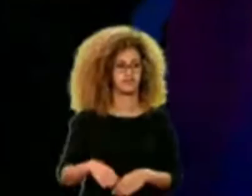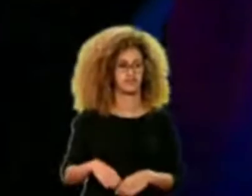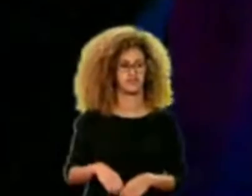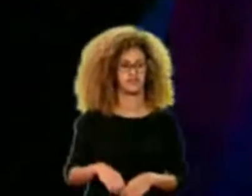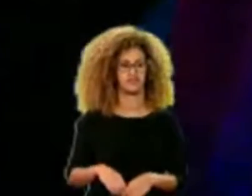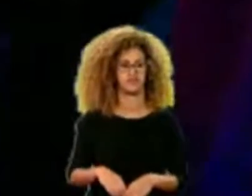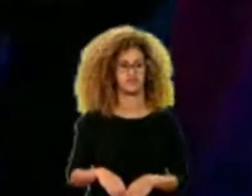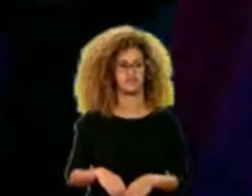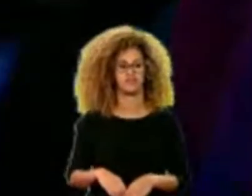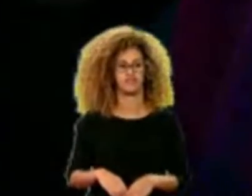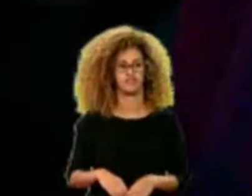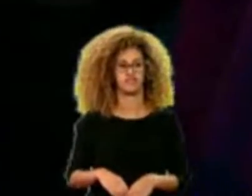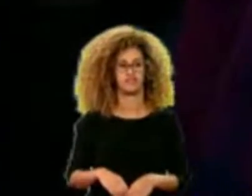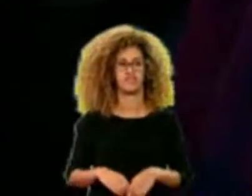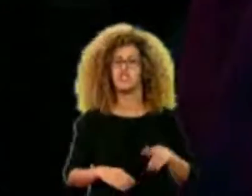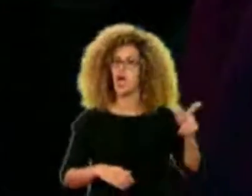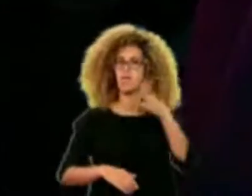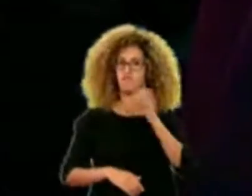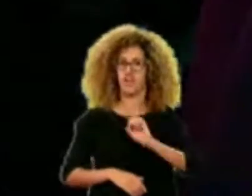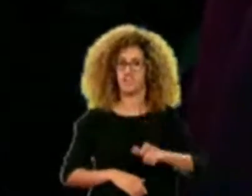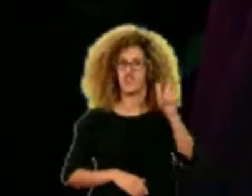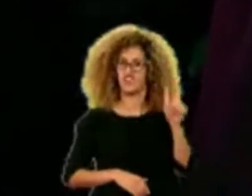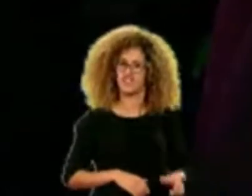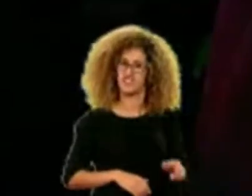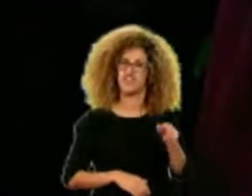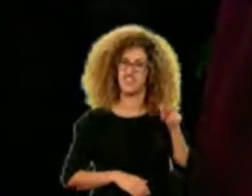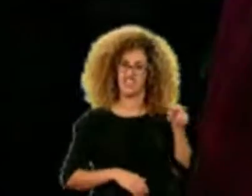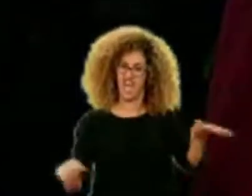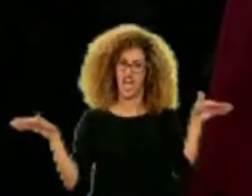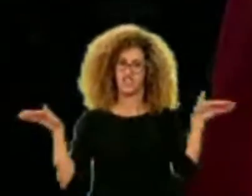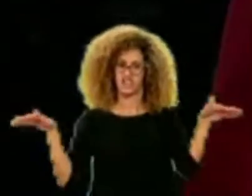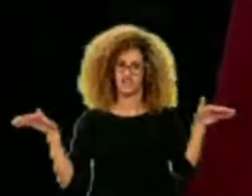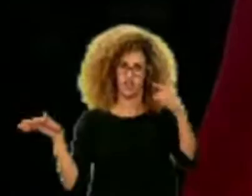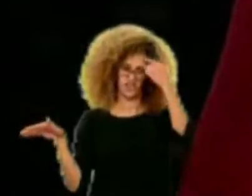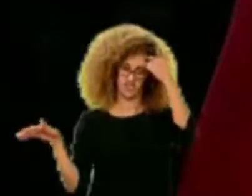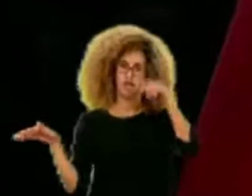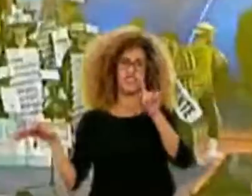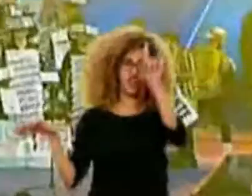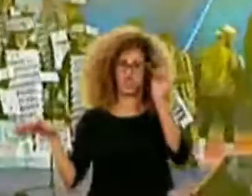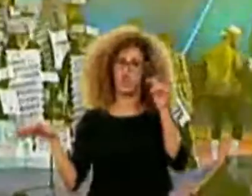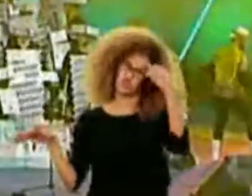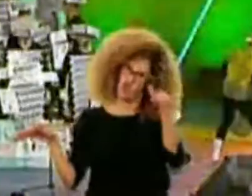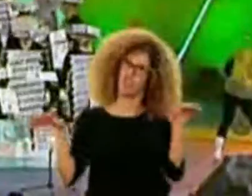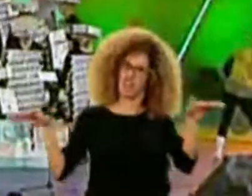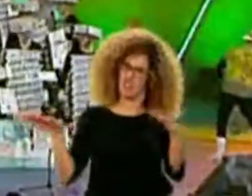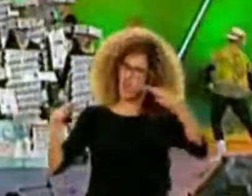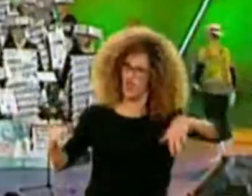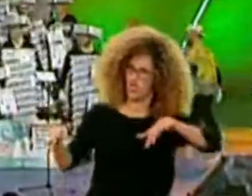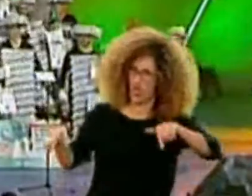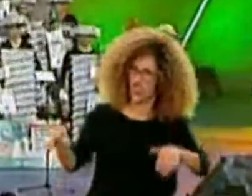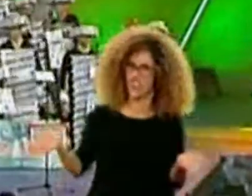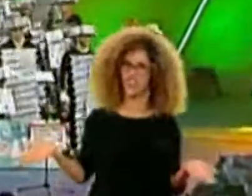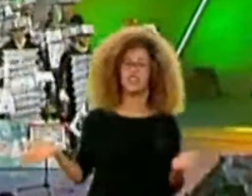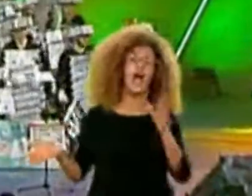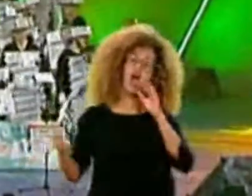Pinito, la del Norte, maravillosa. Y eso que Carrizal, ya saben ustedes en qué parte se encuentra. Es la forma que han tenido para presentarnos la